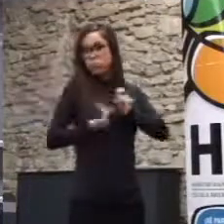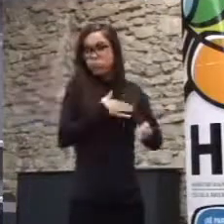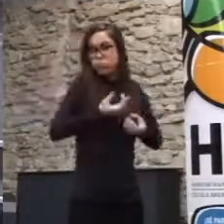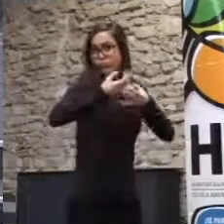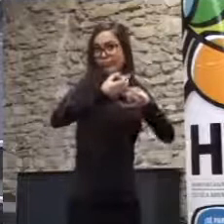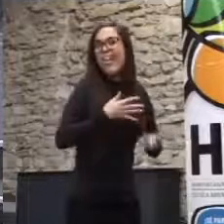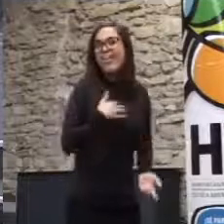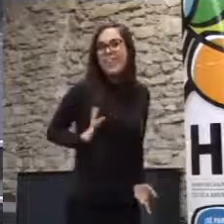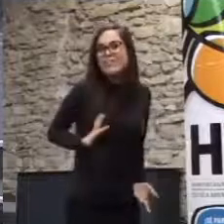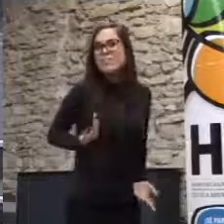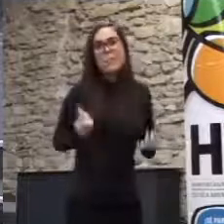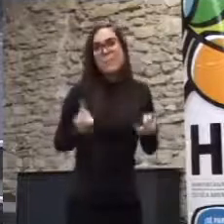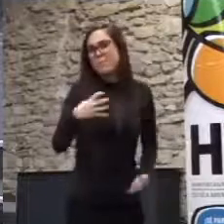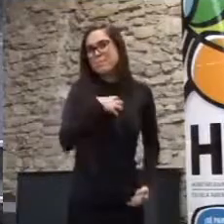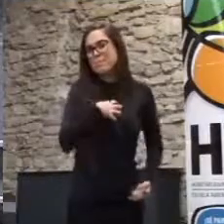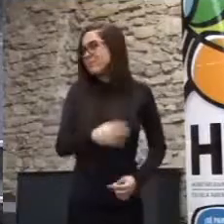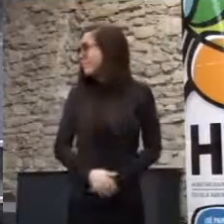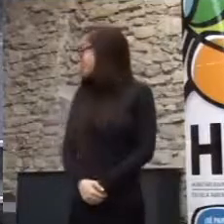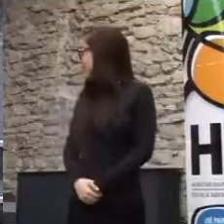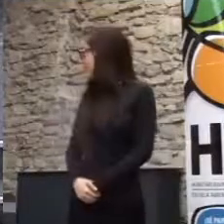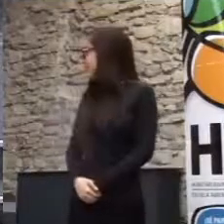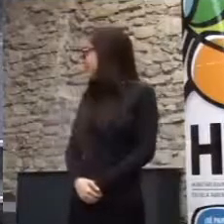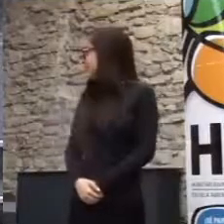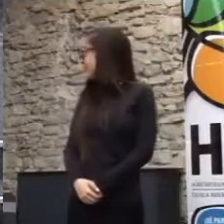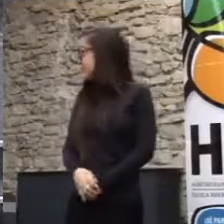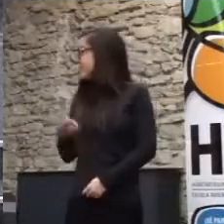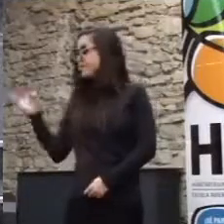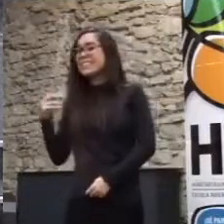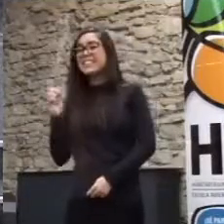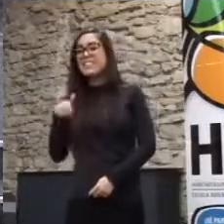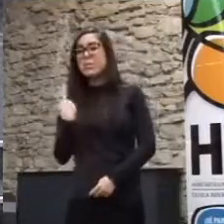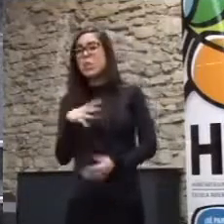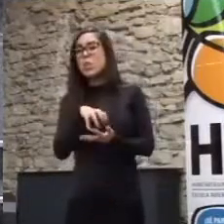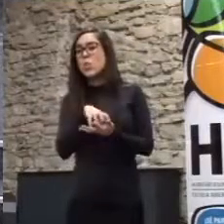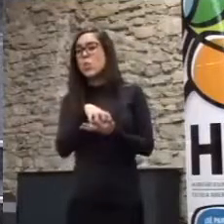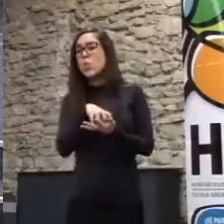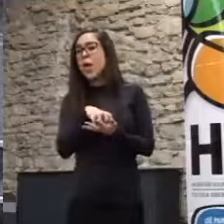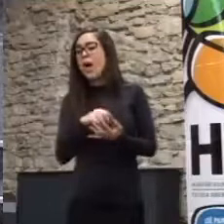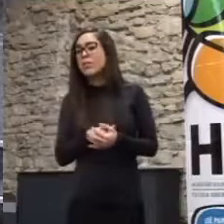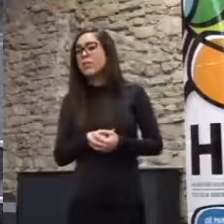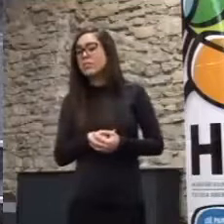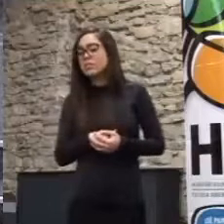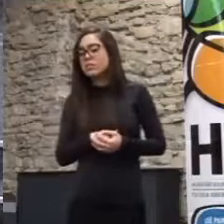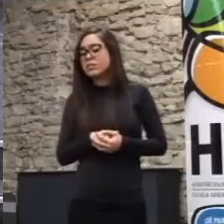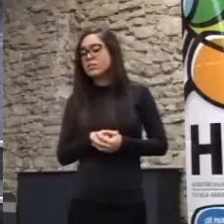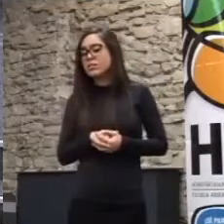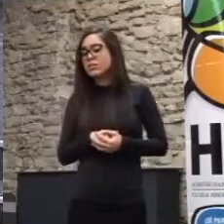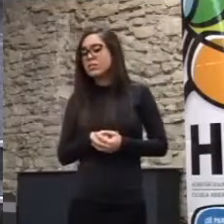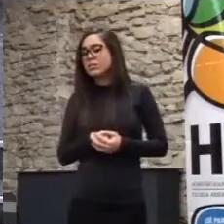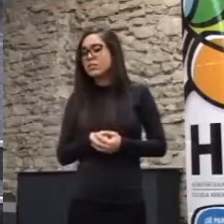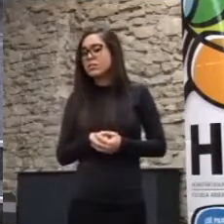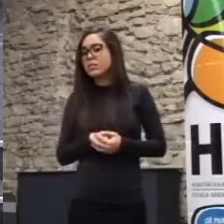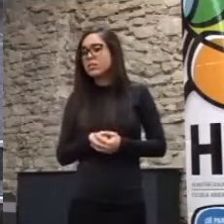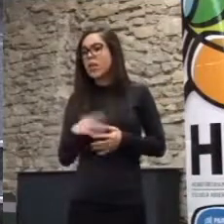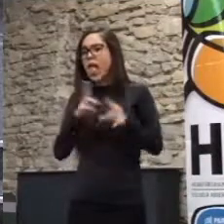acuerdo, claro, todos. Es que cada uno tiene que ofrecer, que no sé, es, los claro, medios que... tienen que diferenciarse. Mi duda es si tienen que diferenciarse diciendo si las obras del tranvía van a